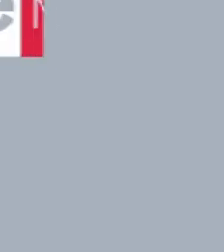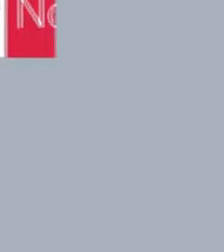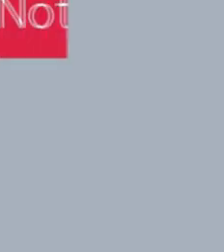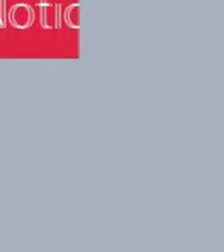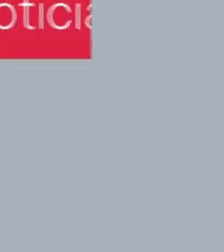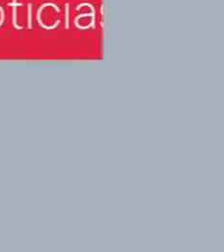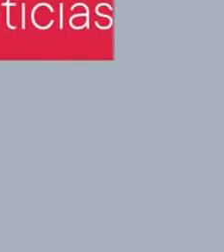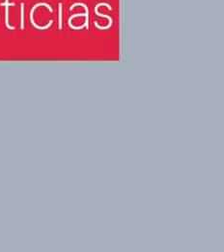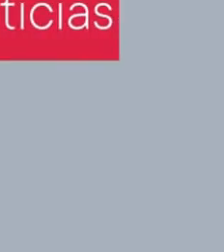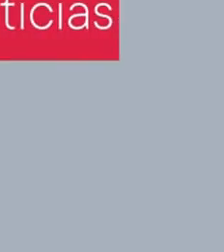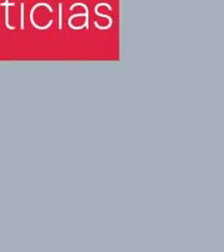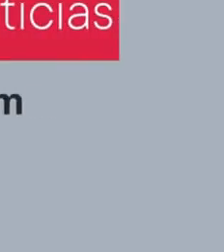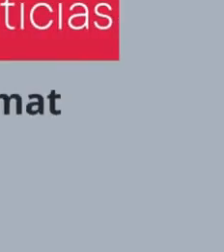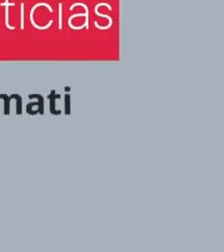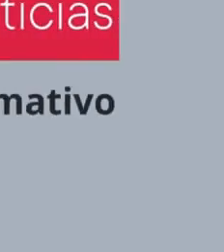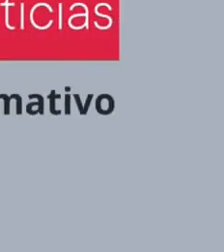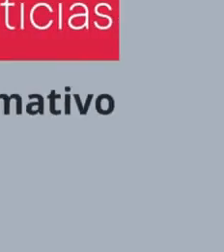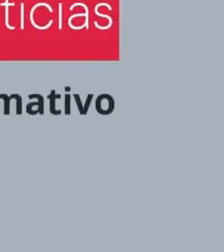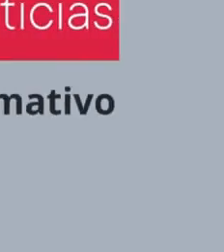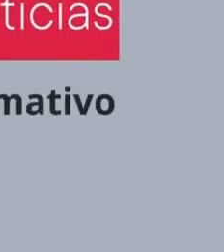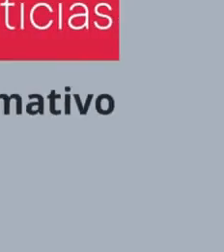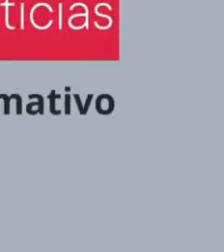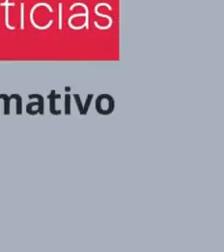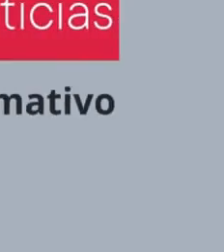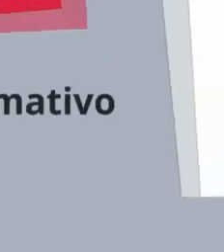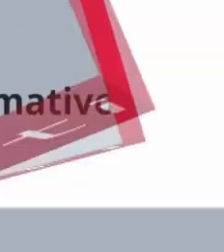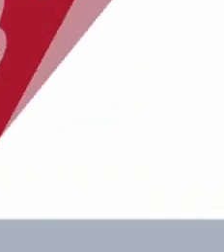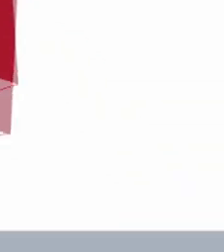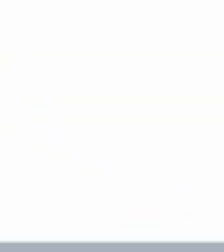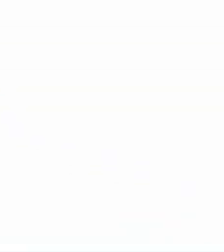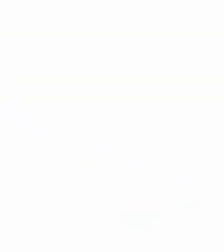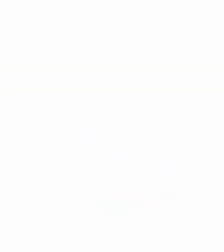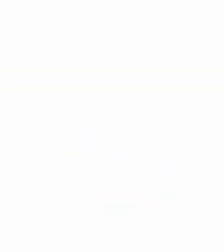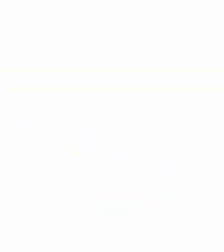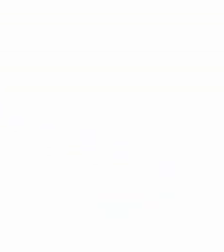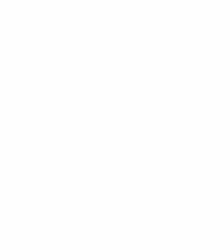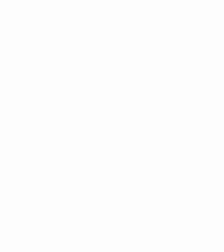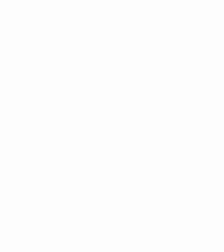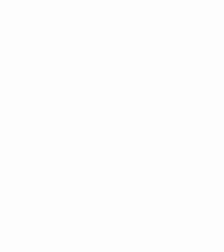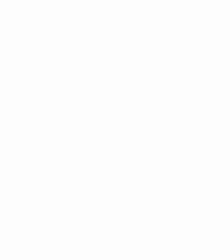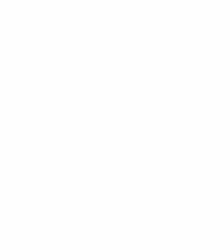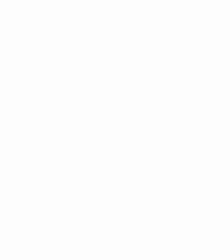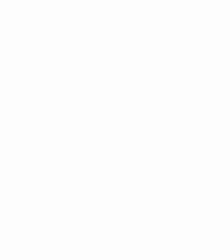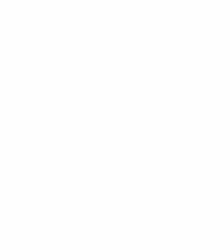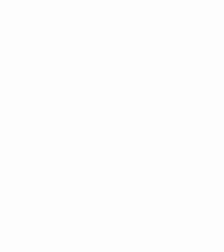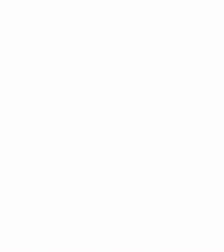TV Perú Noticias, el canal informativo del IRTP.